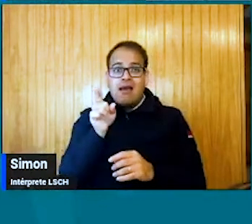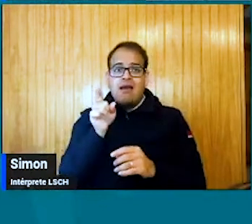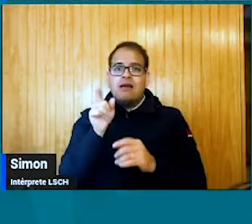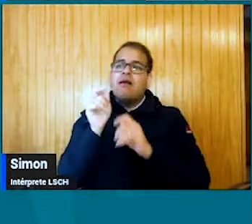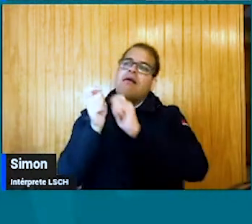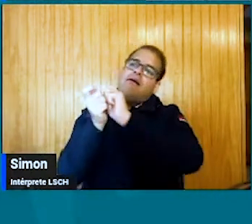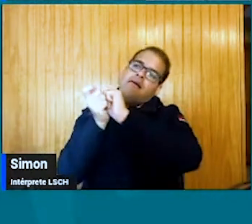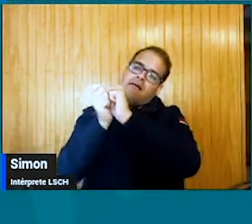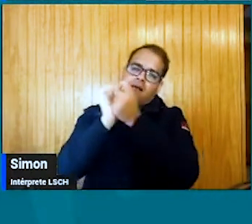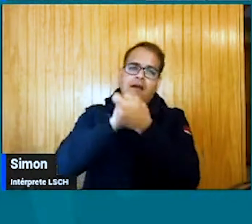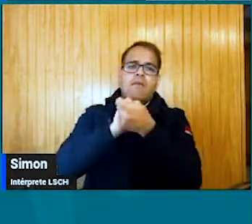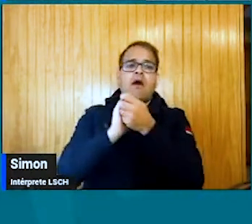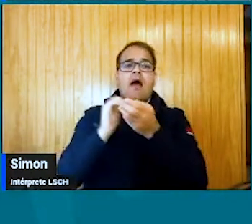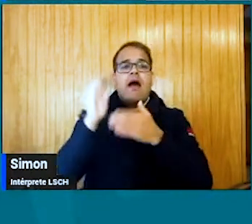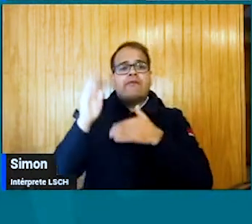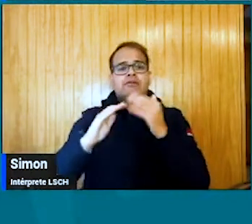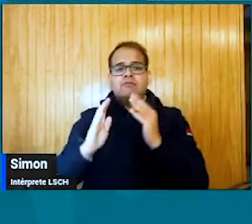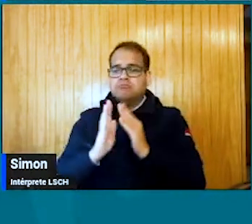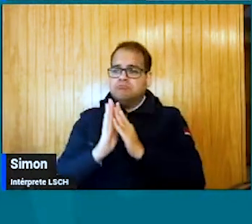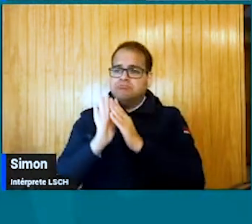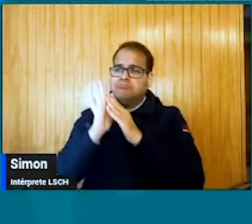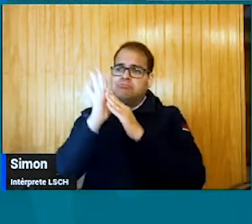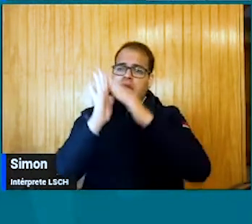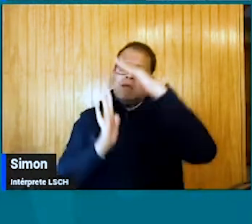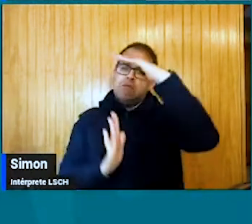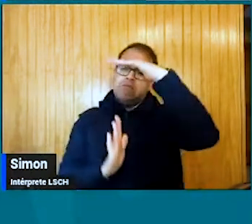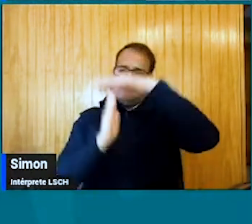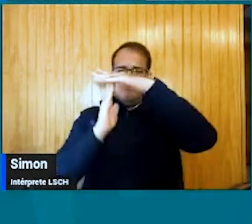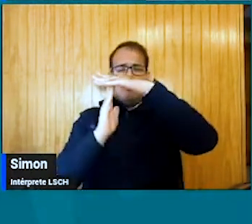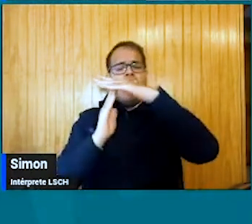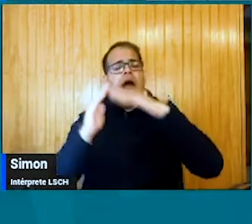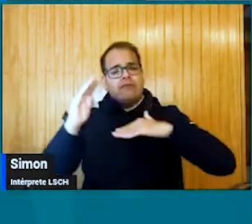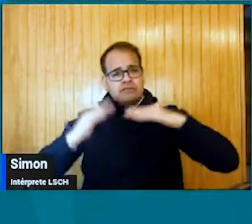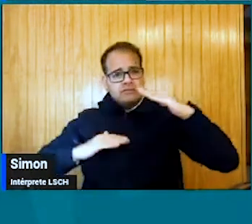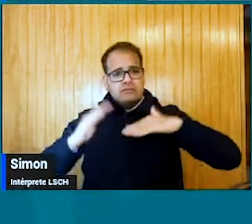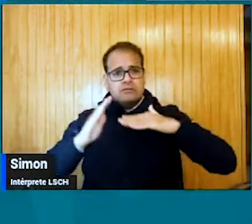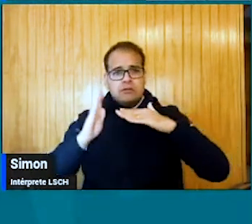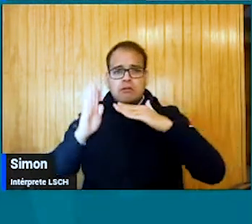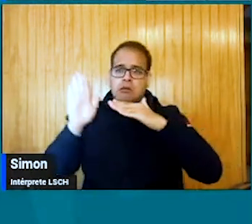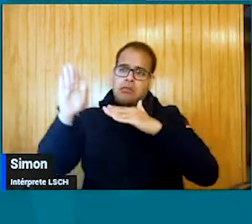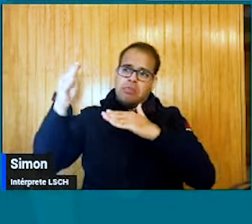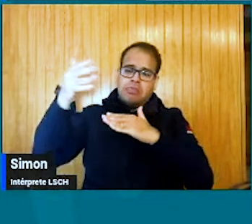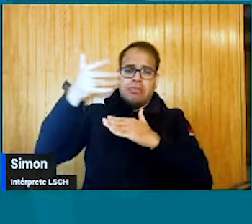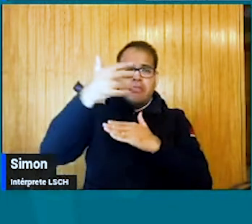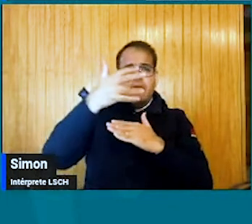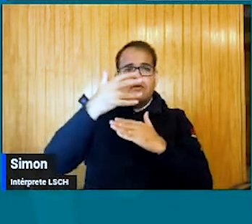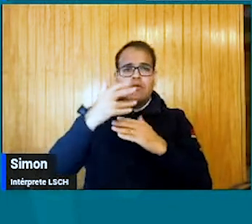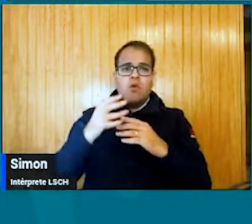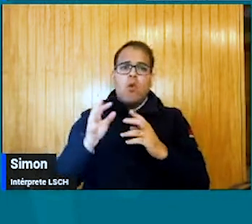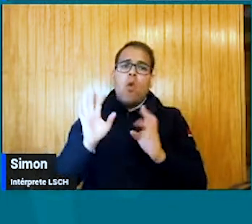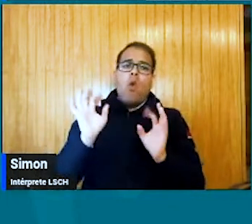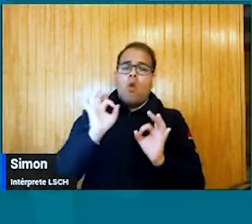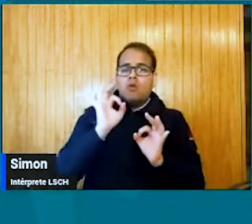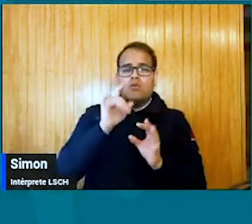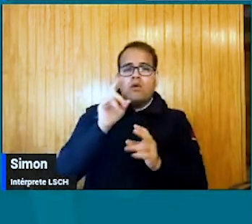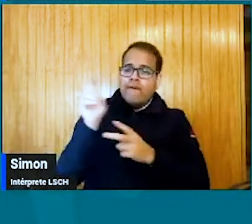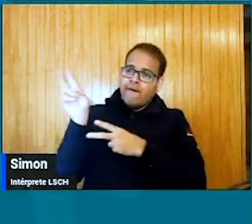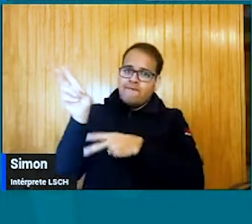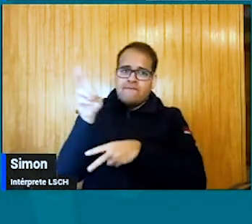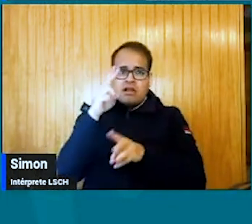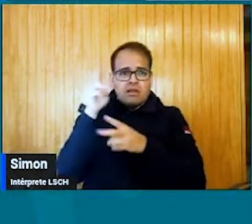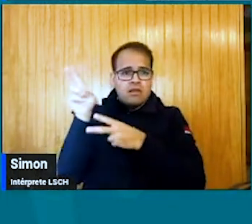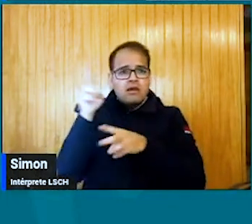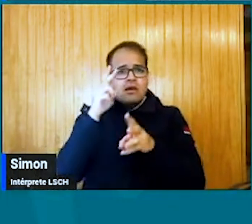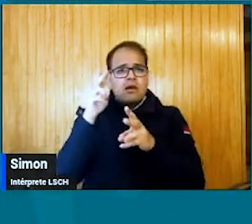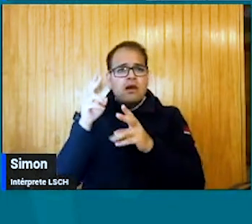haciendo una fogata y vemos dónde choca el humo. Y si están con una máquina de viento, mucha gente les pone